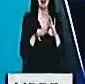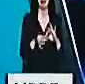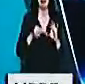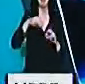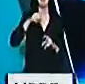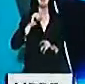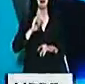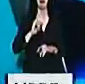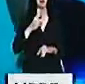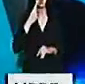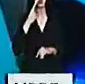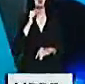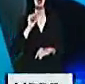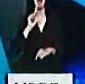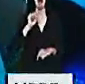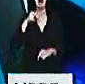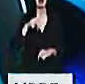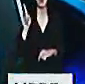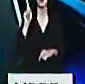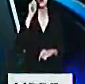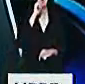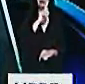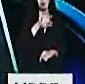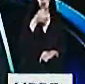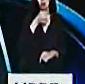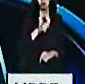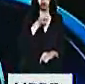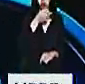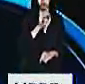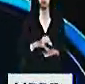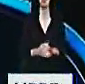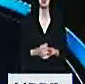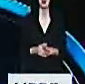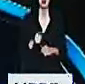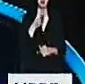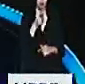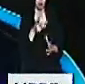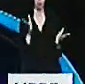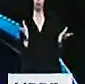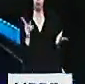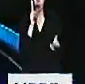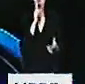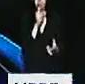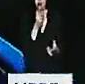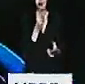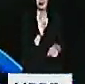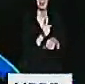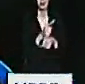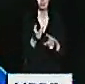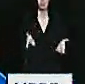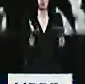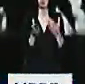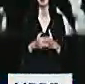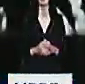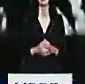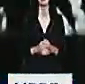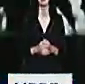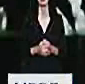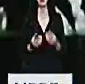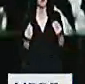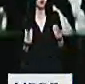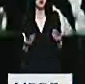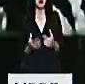Muchas gracias. Alan, última idea libre de esta temporada, además. ¿Eh? No quiero ponerte presión, pero tienes 30 segundos. Adelante.